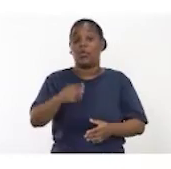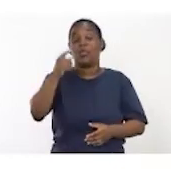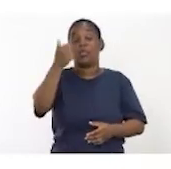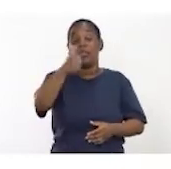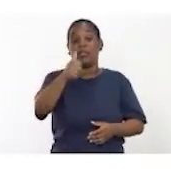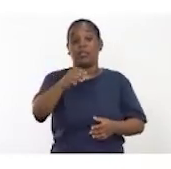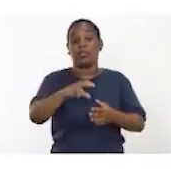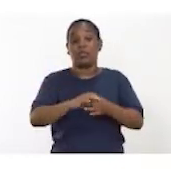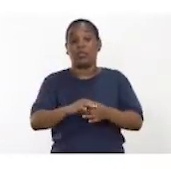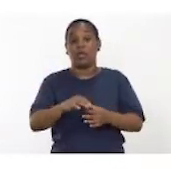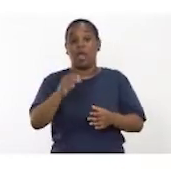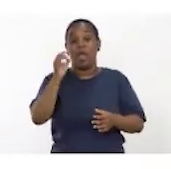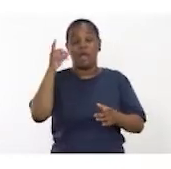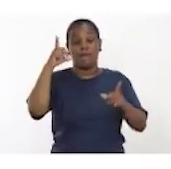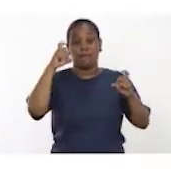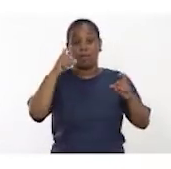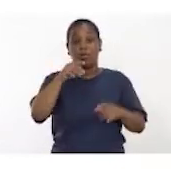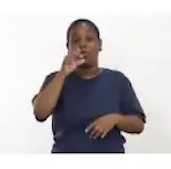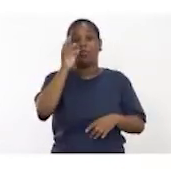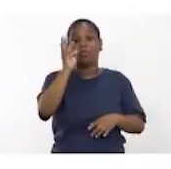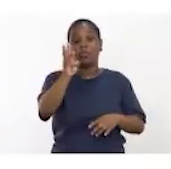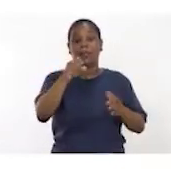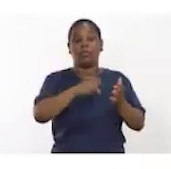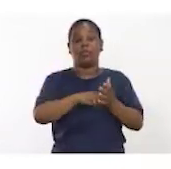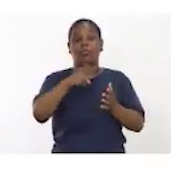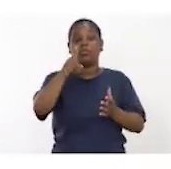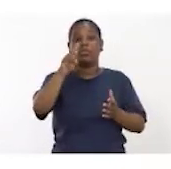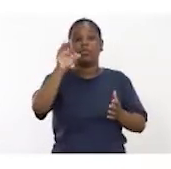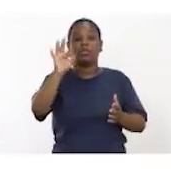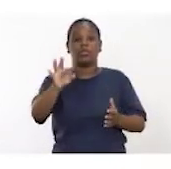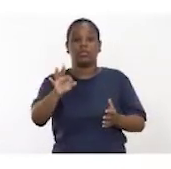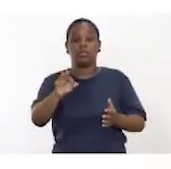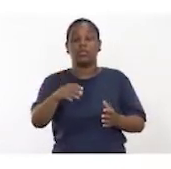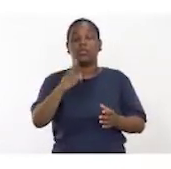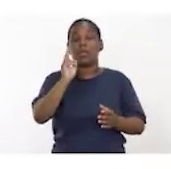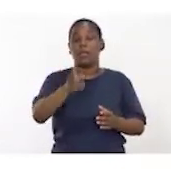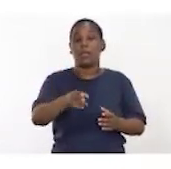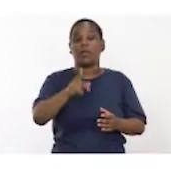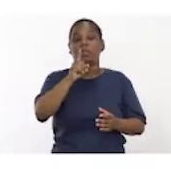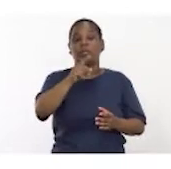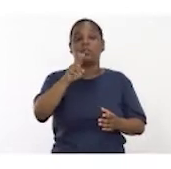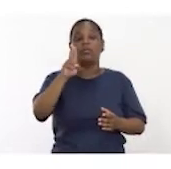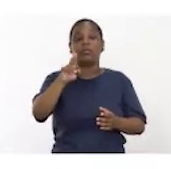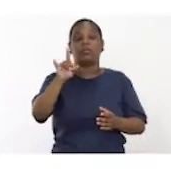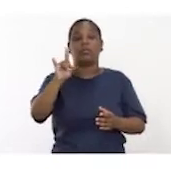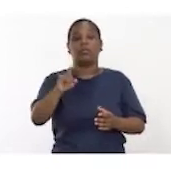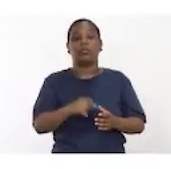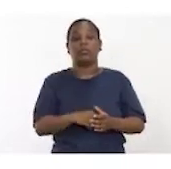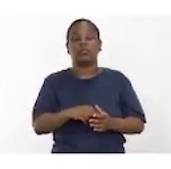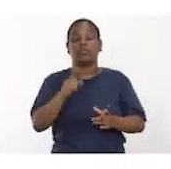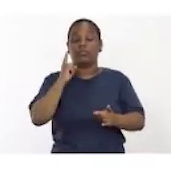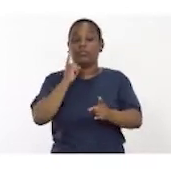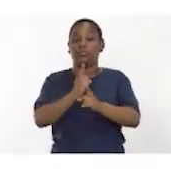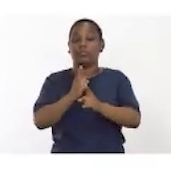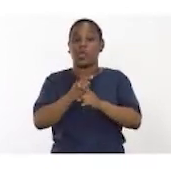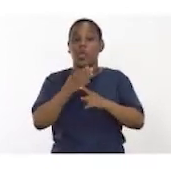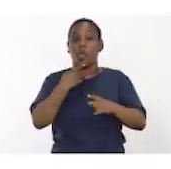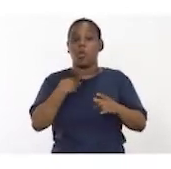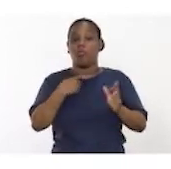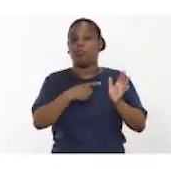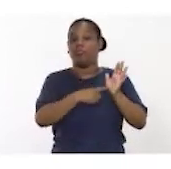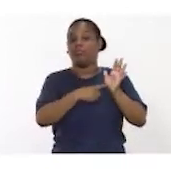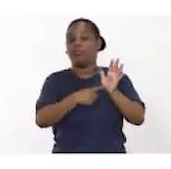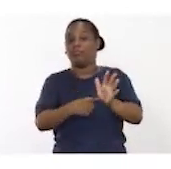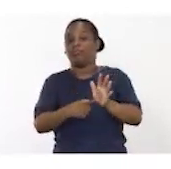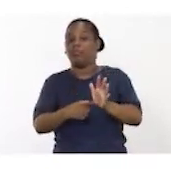grado, en la figura 3.18 de la página 129, aparece cómo se representan